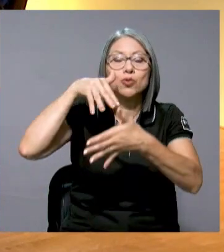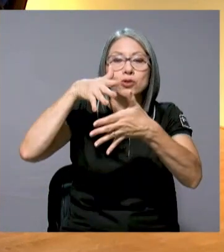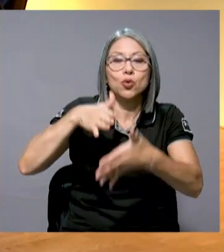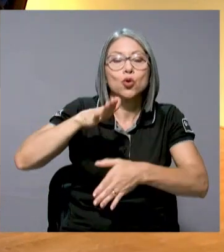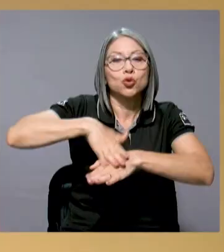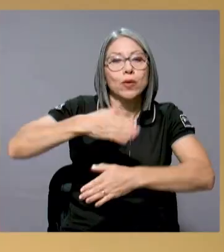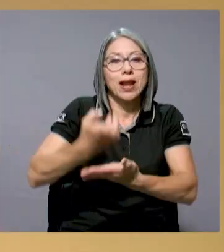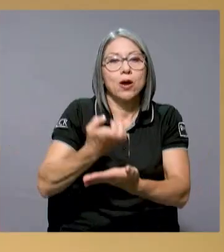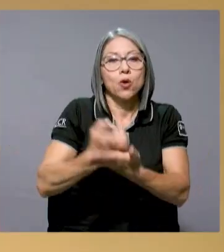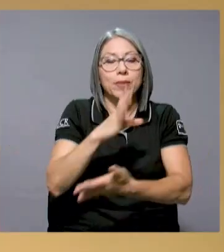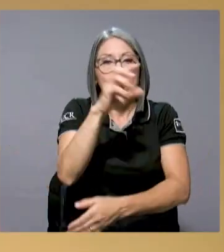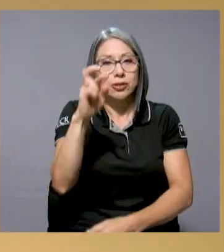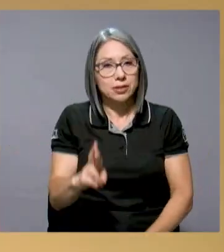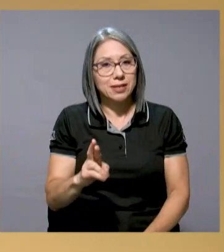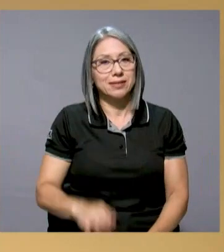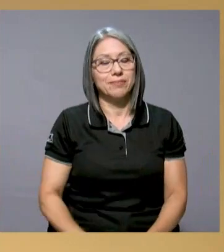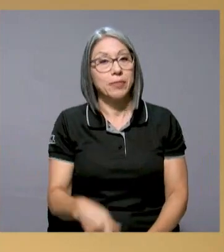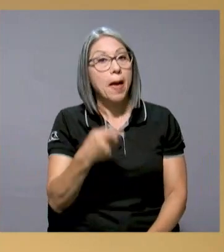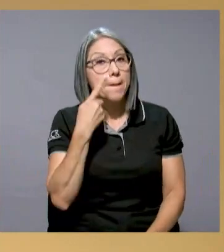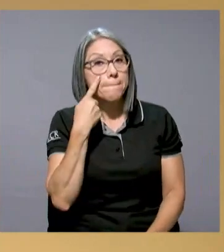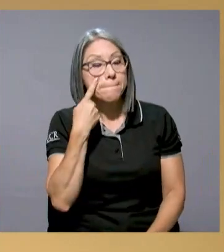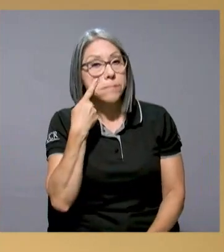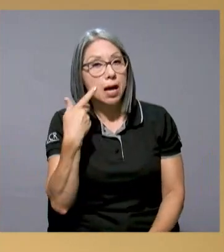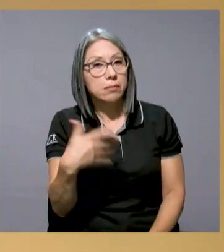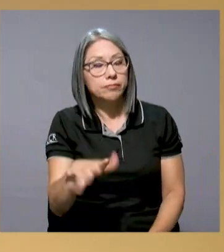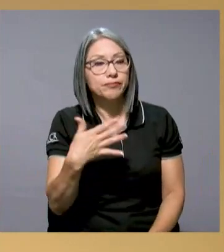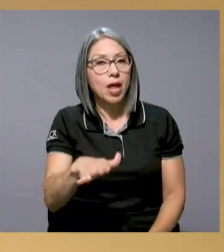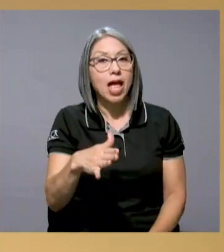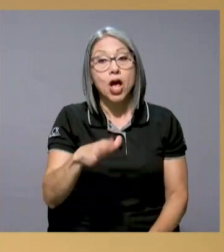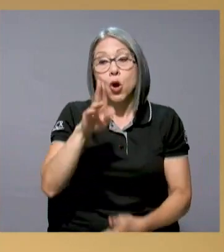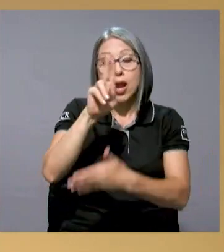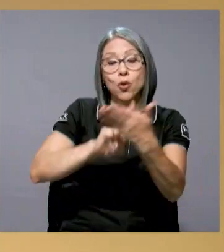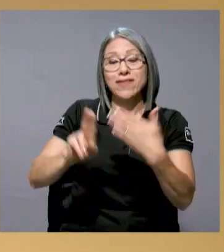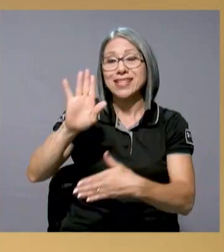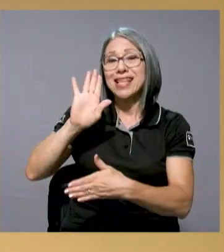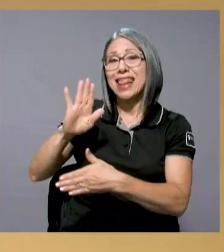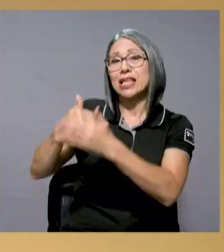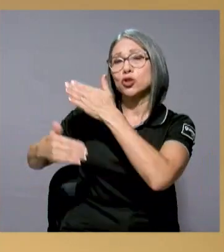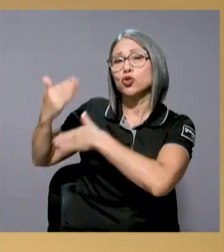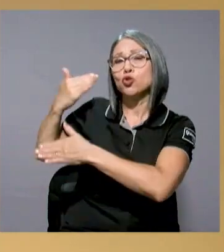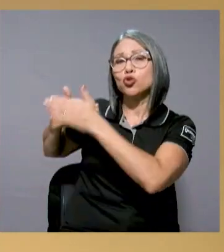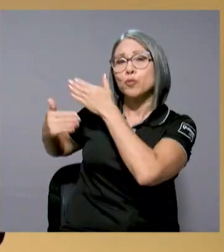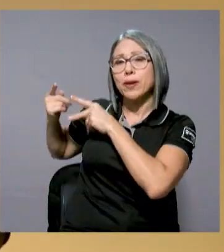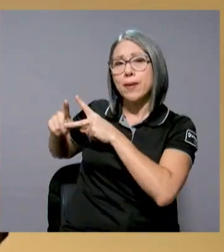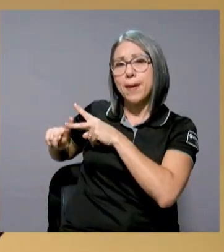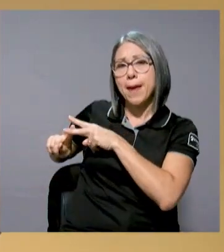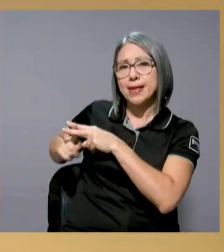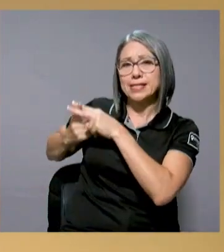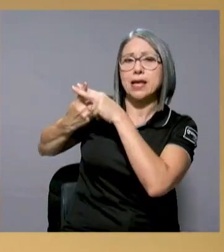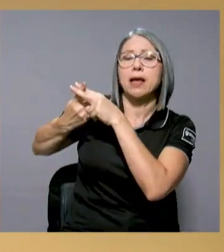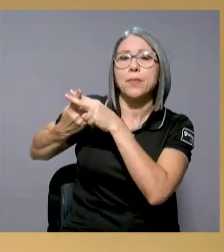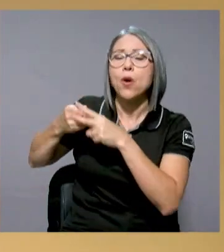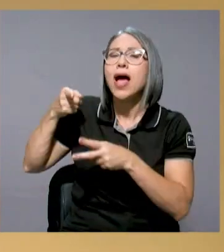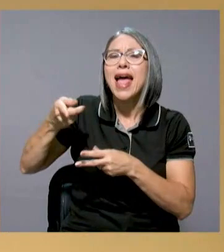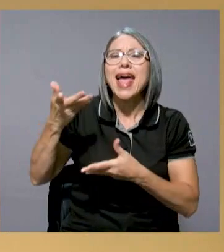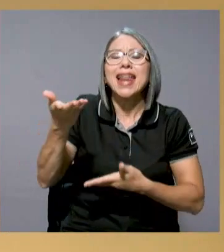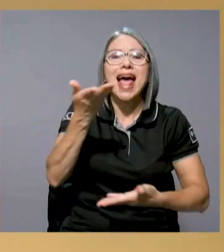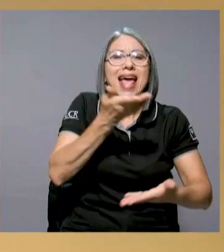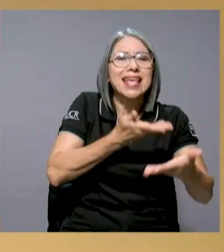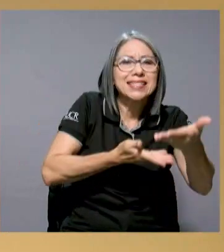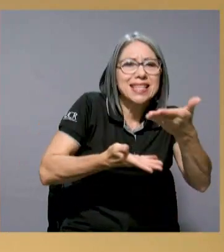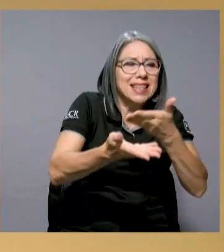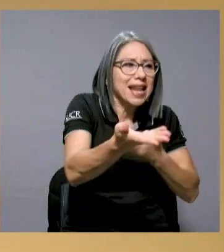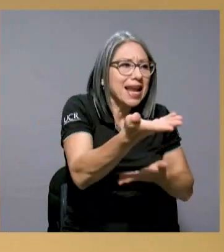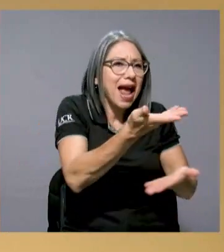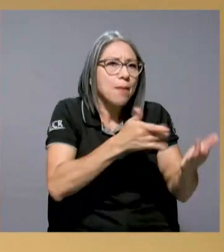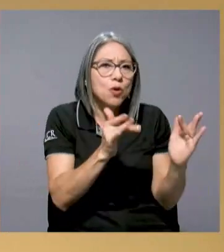costarricense. Entonces vean cómo la universidad en su génesis, en sus primeros momentos, era ese intercambio entre diferentes